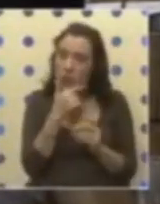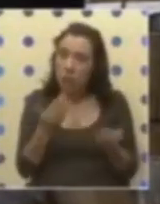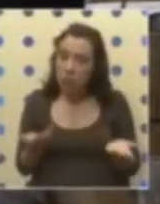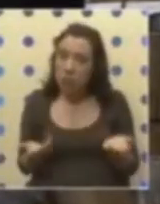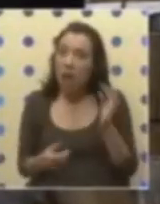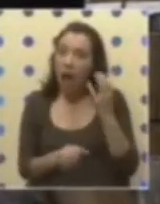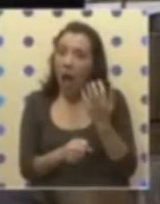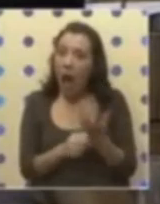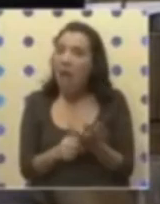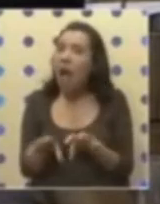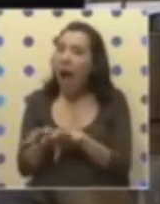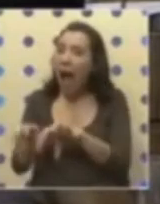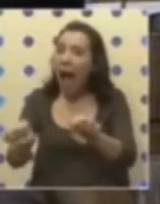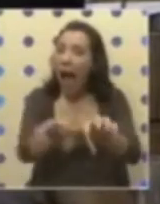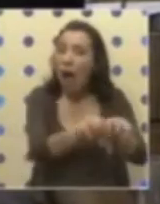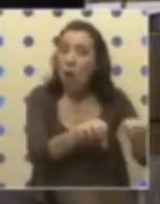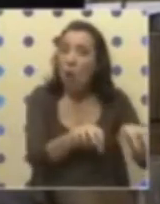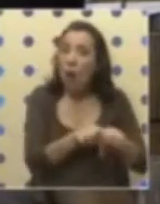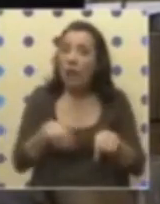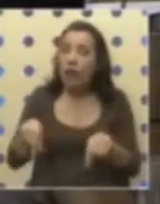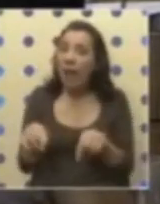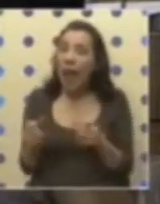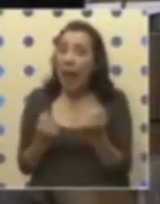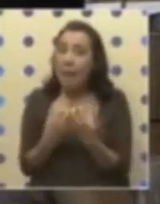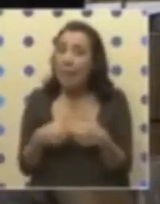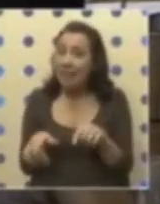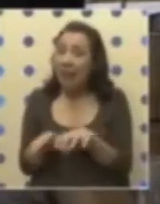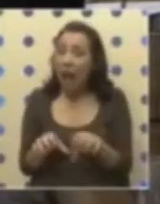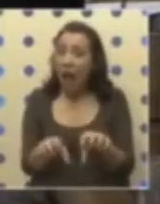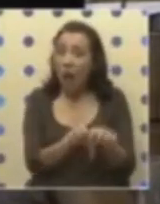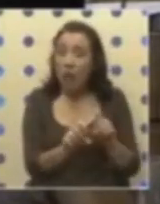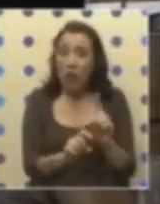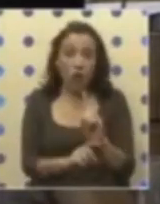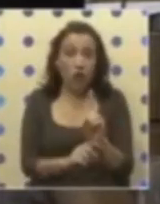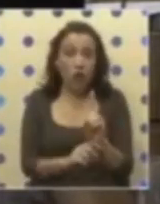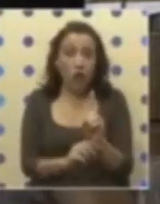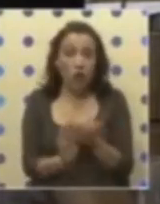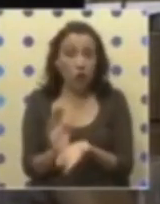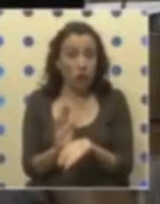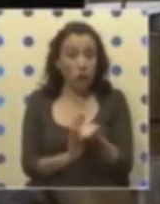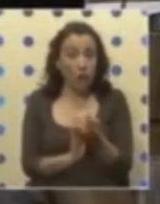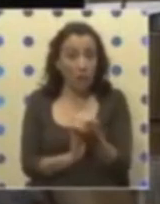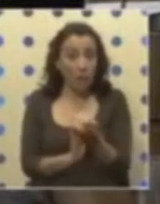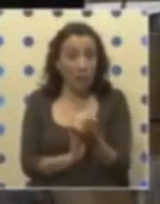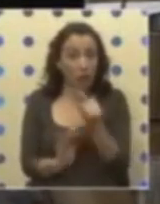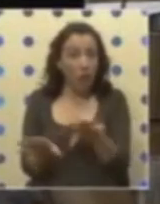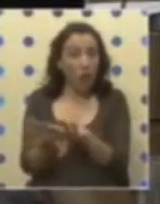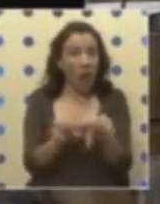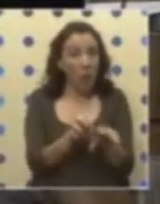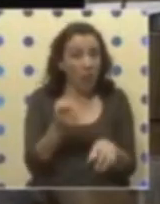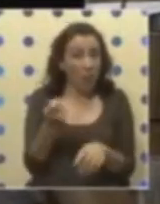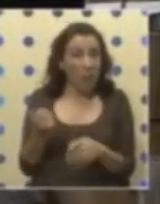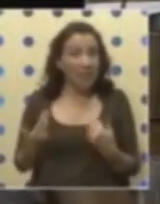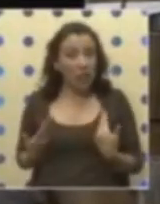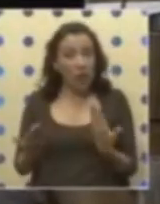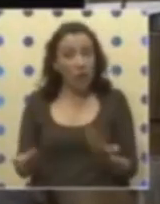hay un acuerdo entre las empresas. Y ese acuerdo, para no subir precio o estar de acuerdo en el precio que le están